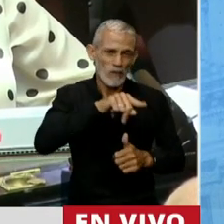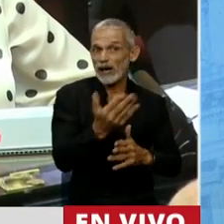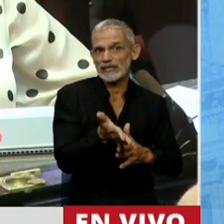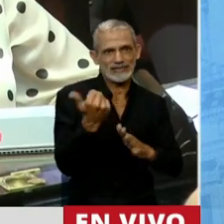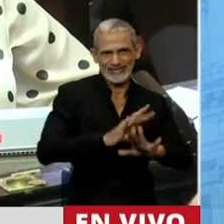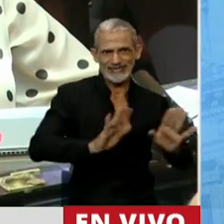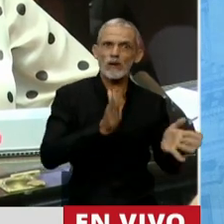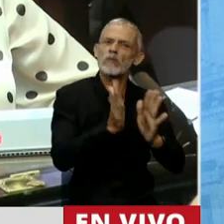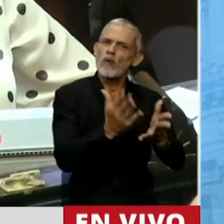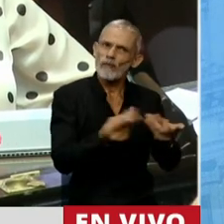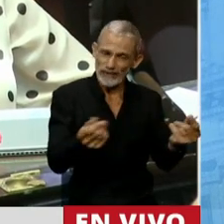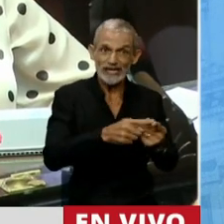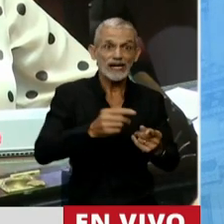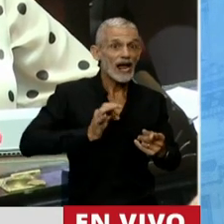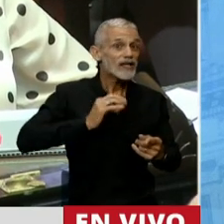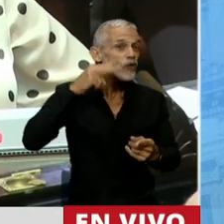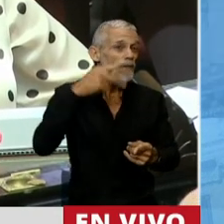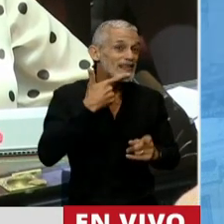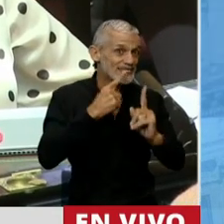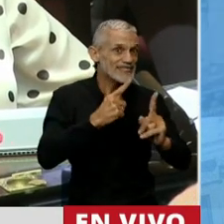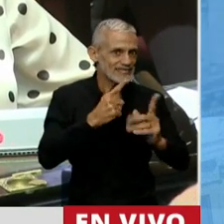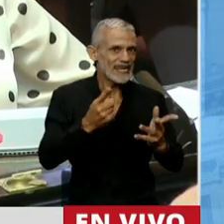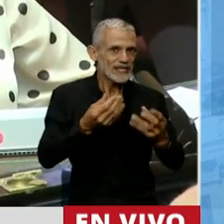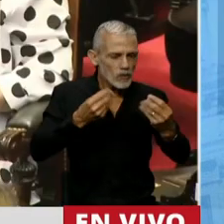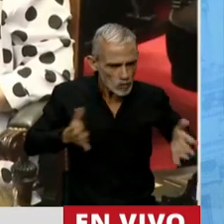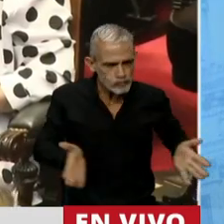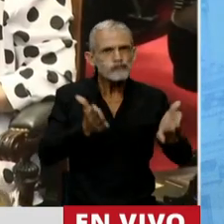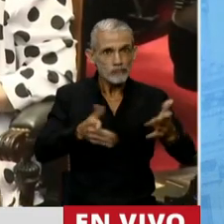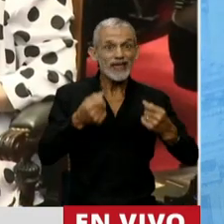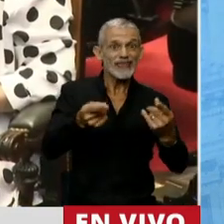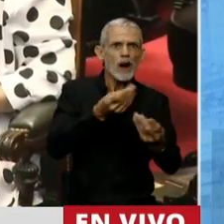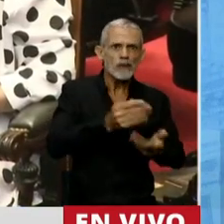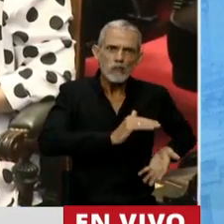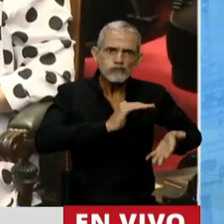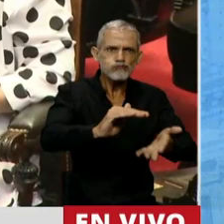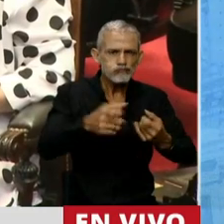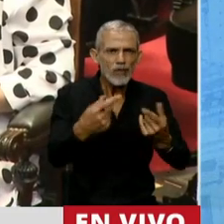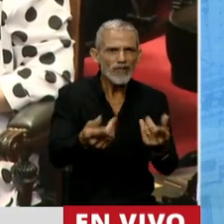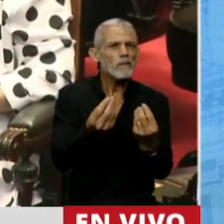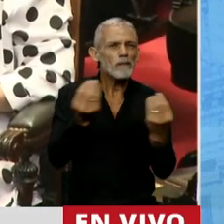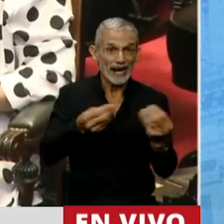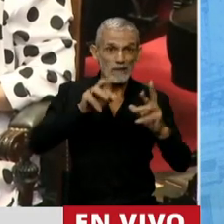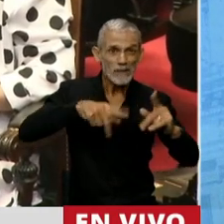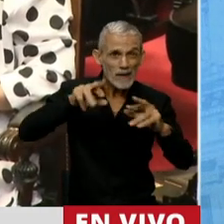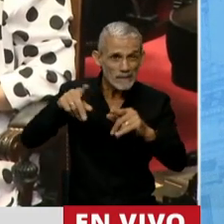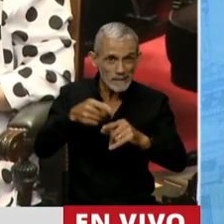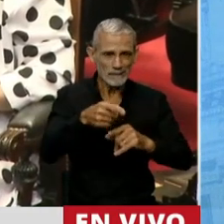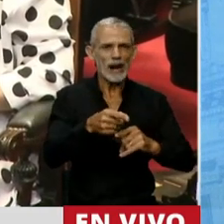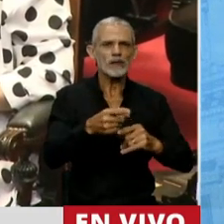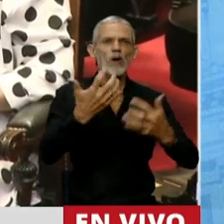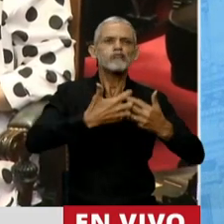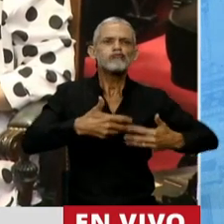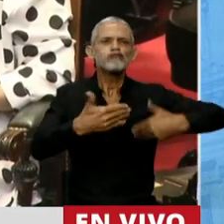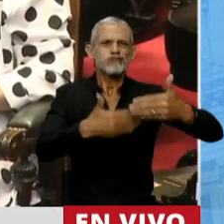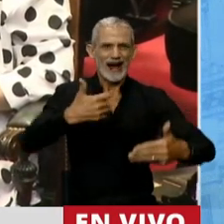año 2017. Y no solo eso, sino que le dotó de recursos necesarios para que ese plan funcionara